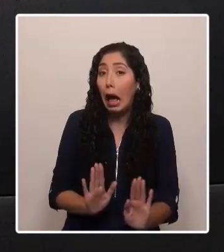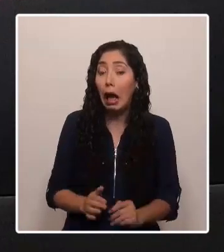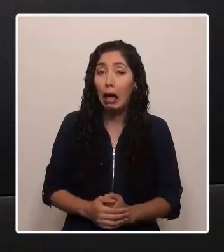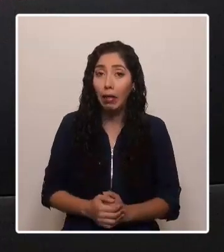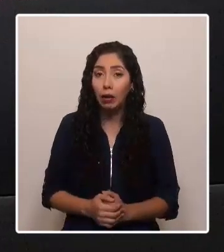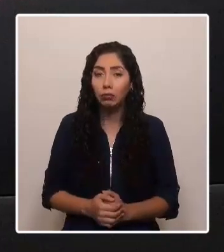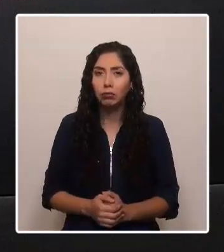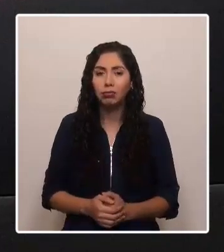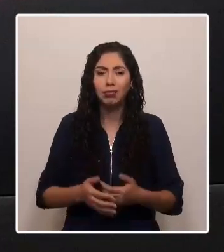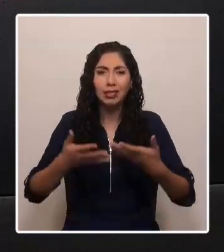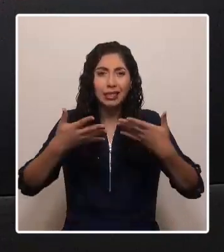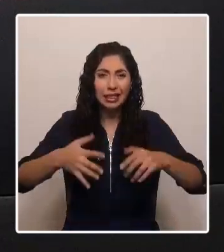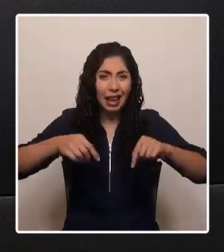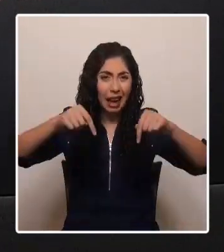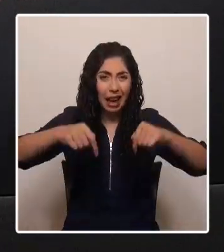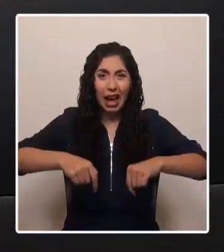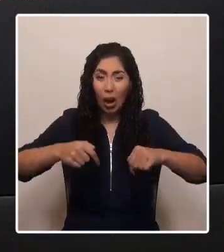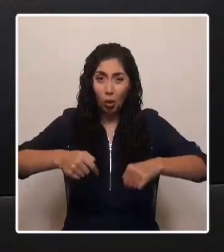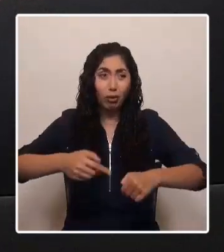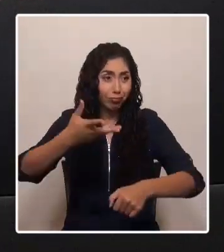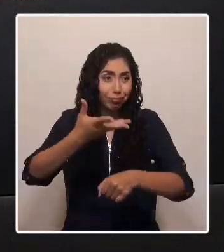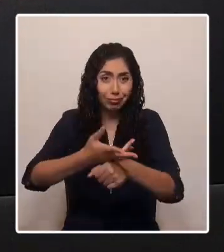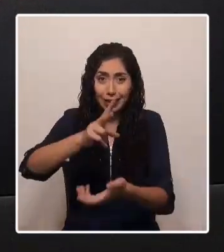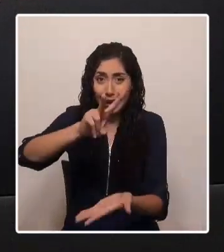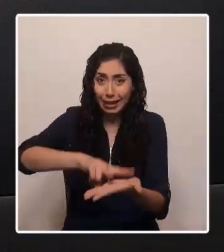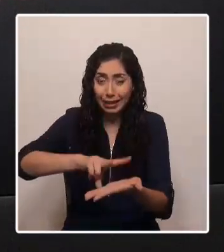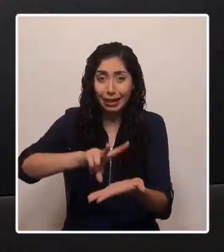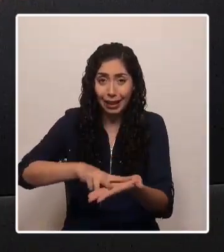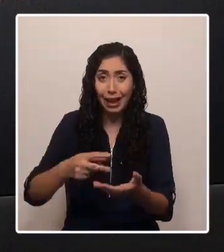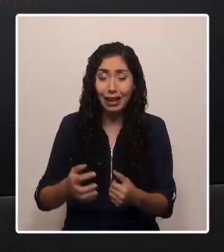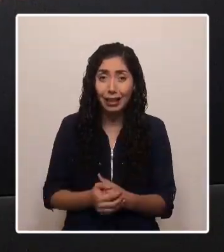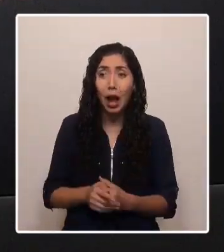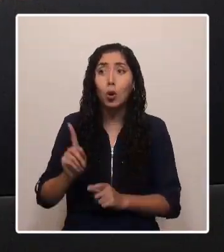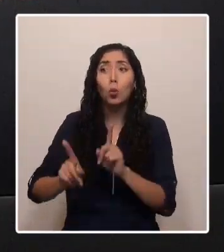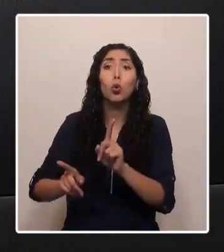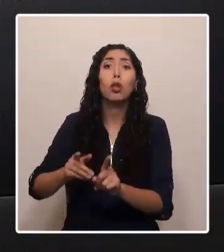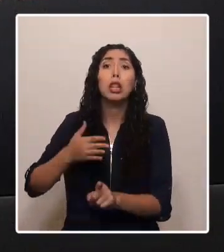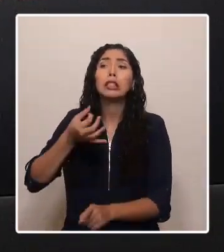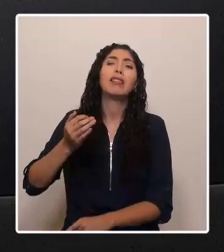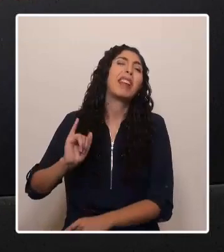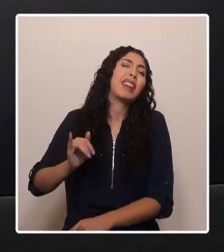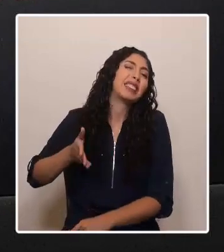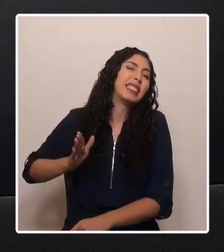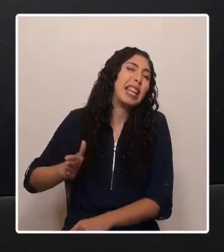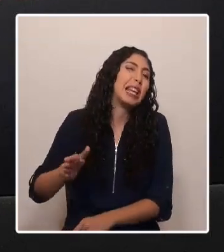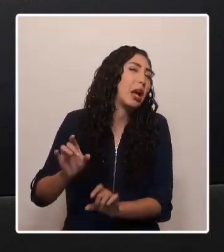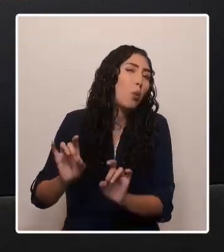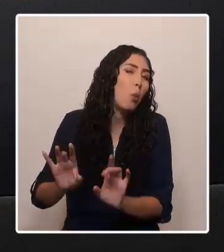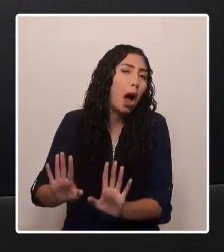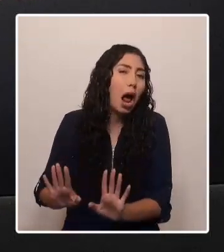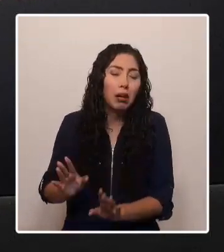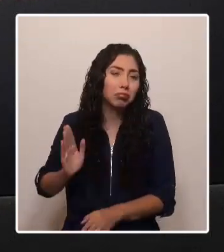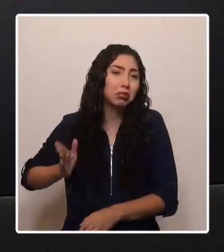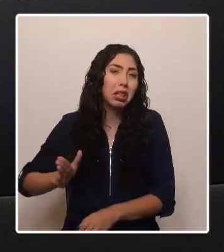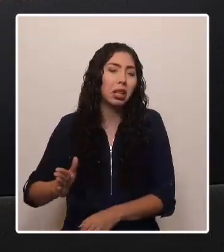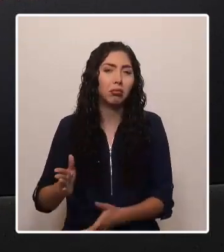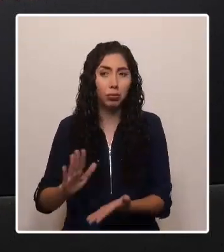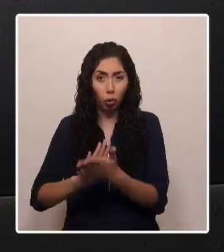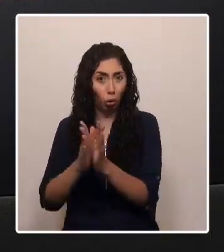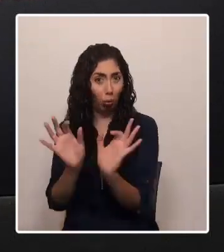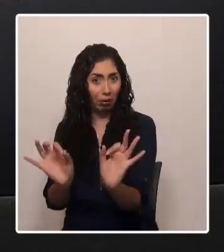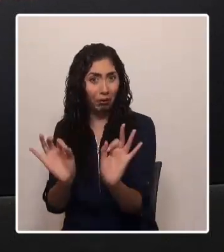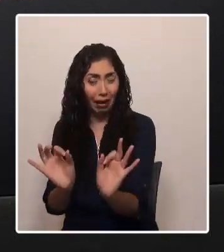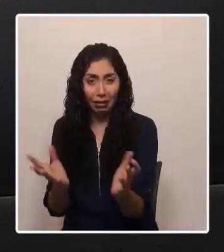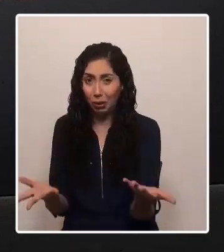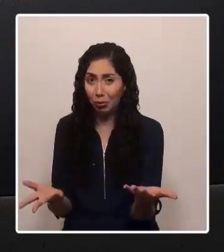chocó con el iceberg de la realidad y algunos siguen insistiendo en que la orquesta siga tocando, como si todo estuviera perfecto, como si solo la música y el